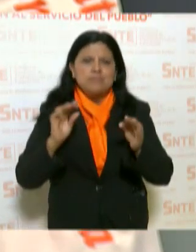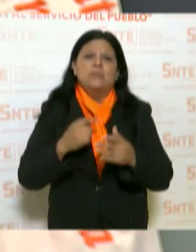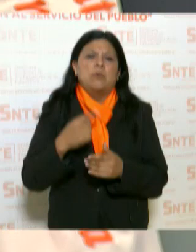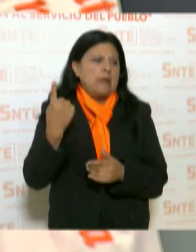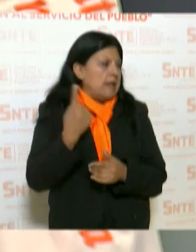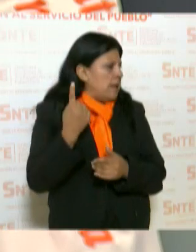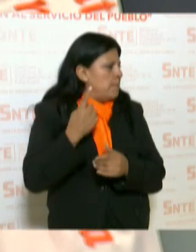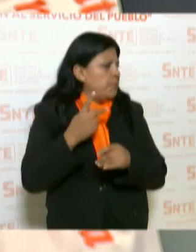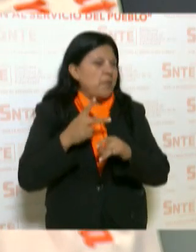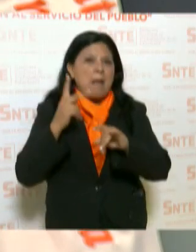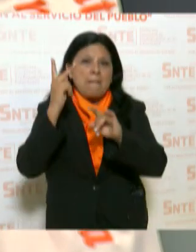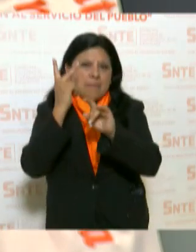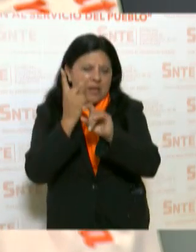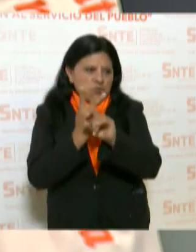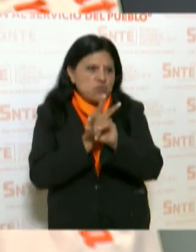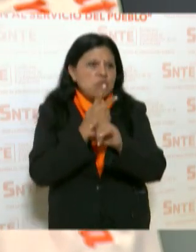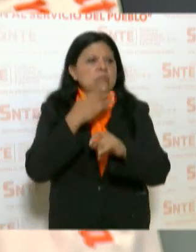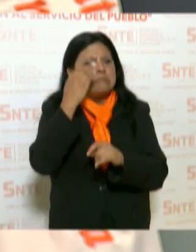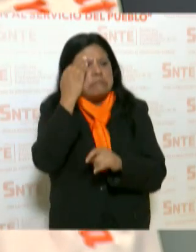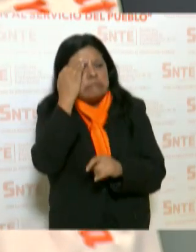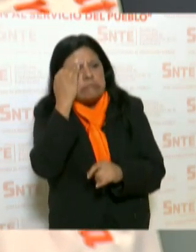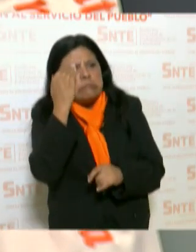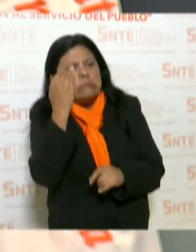el tiempo